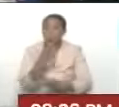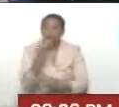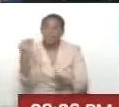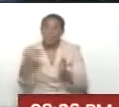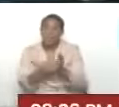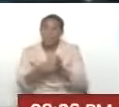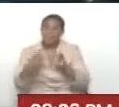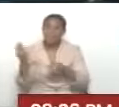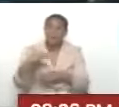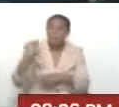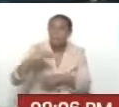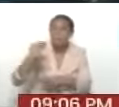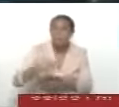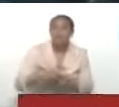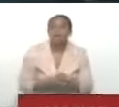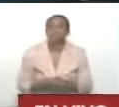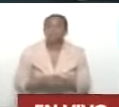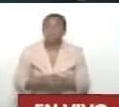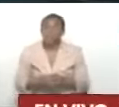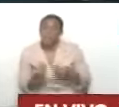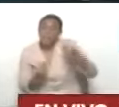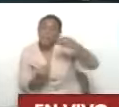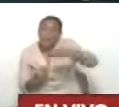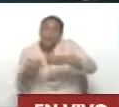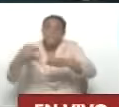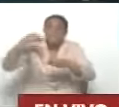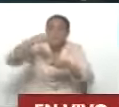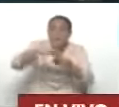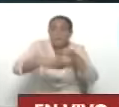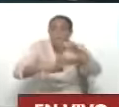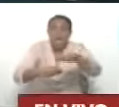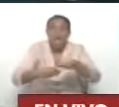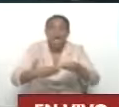son 80.000, y así lo que vamos, mira,